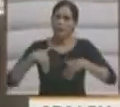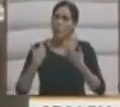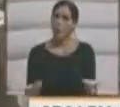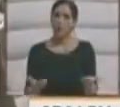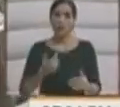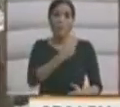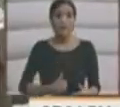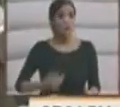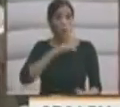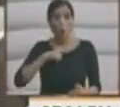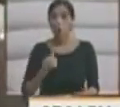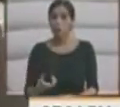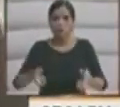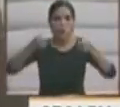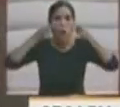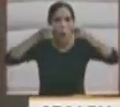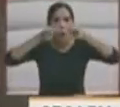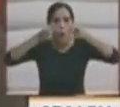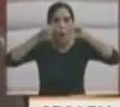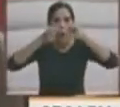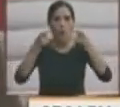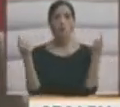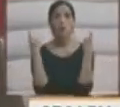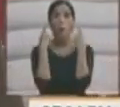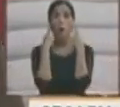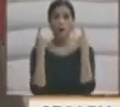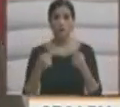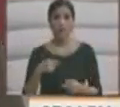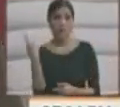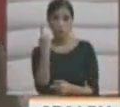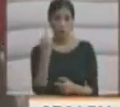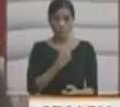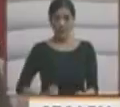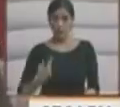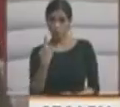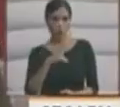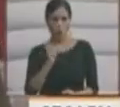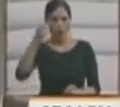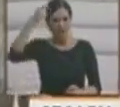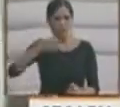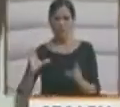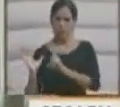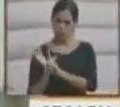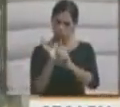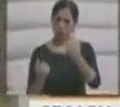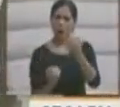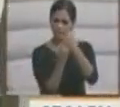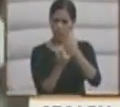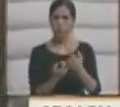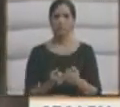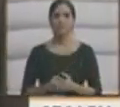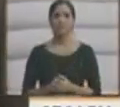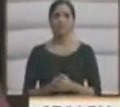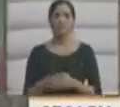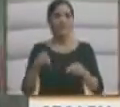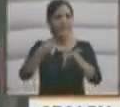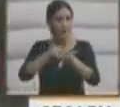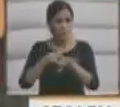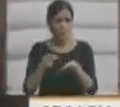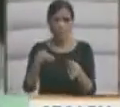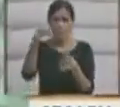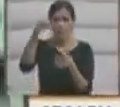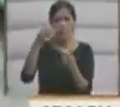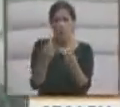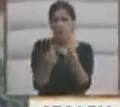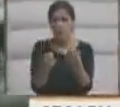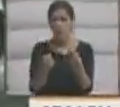nosotros tenemos que hacer sus ojos y sus oídos, porque él solo no puede. Nosotros, el pueblo, tenemos que luchar con el presidente. Esas cholitas que tienes en la mano, ¿cuánto